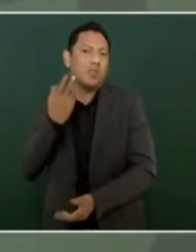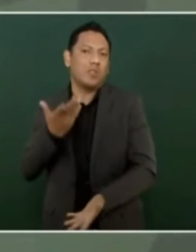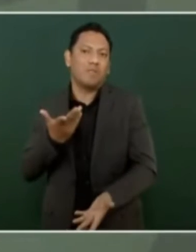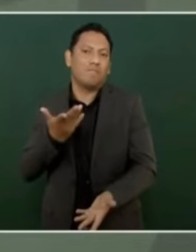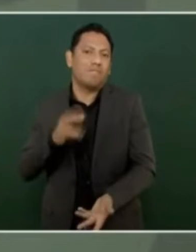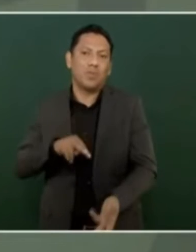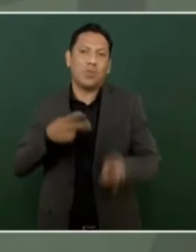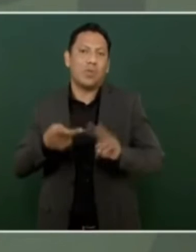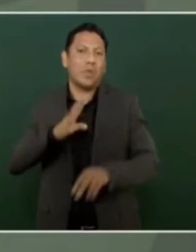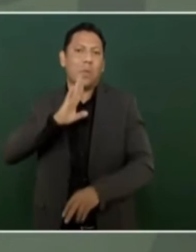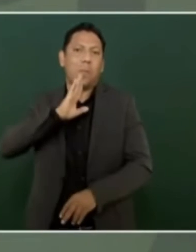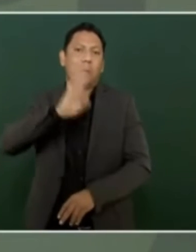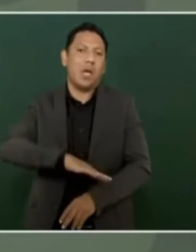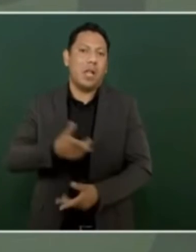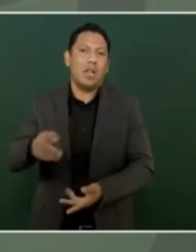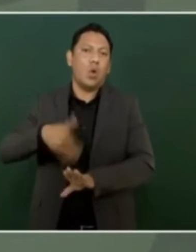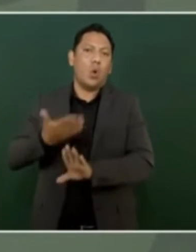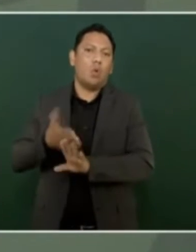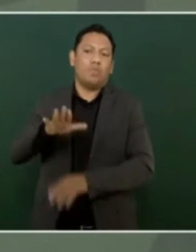contrarias a sus pueblos.